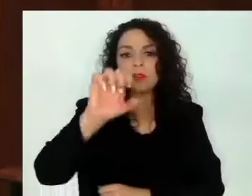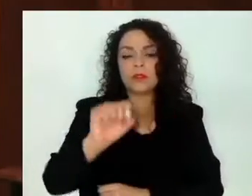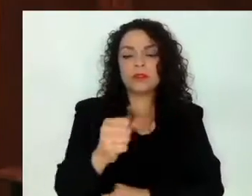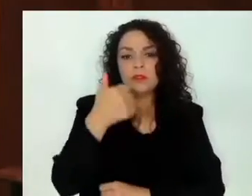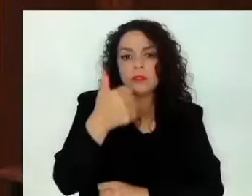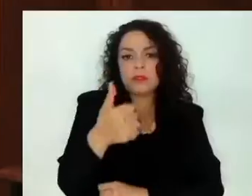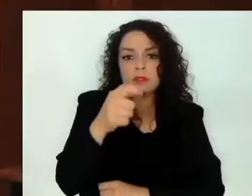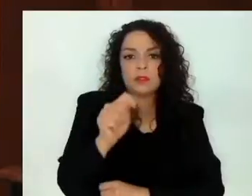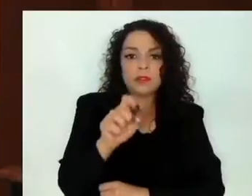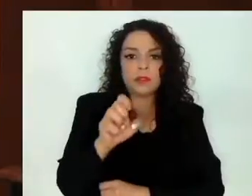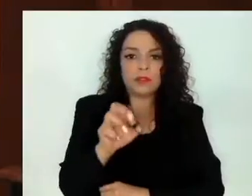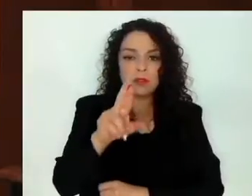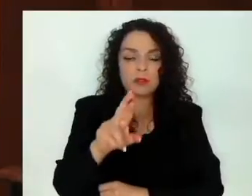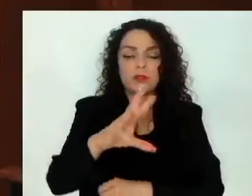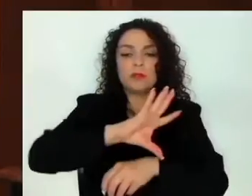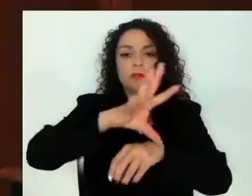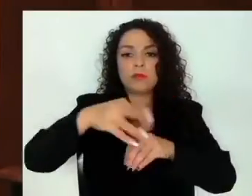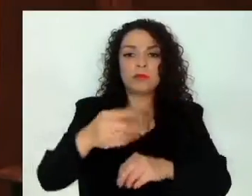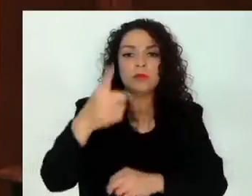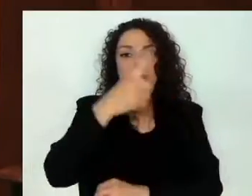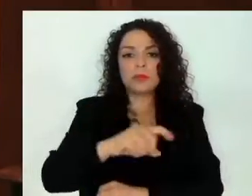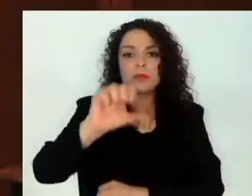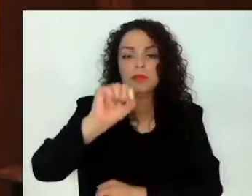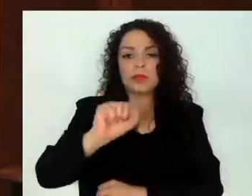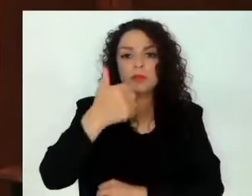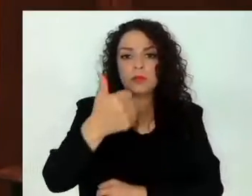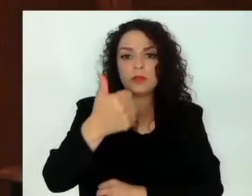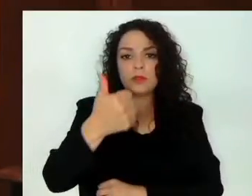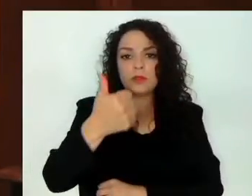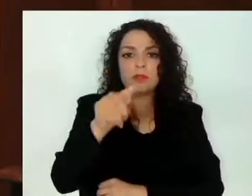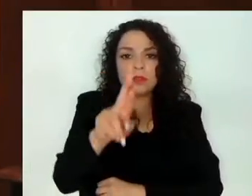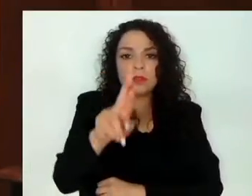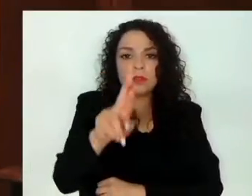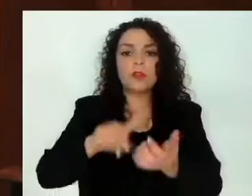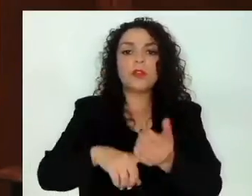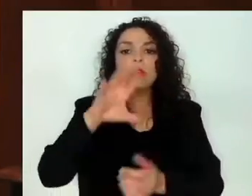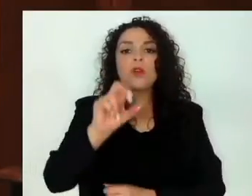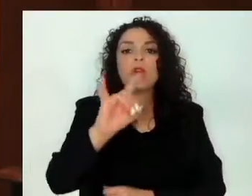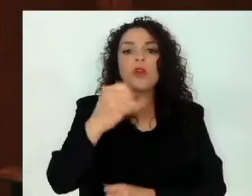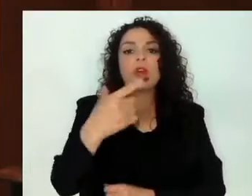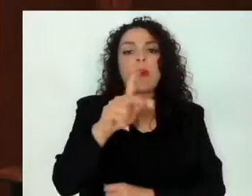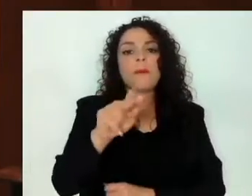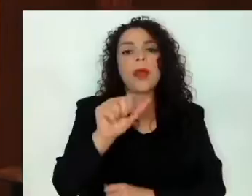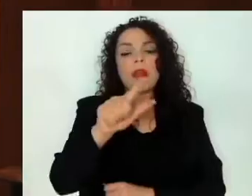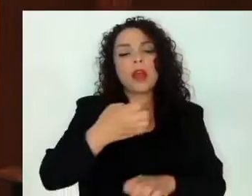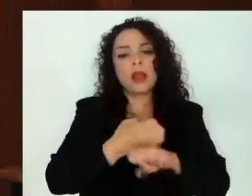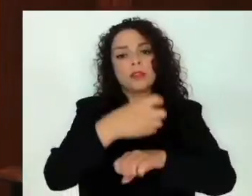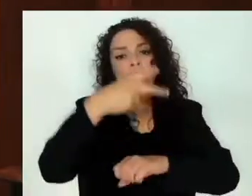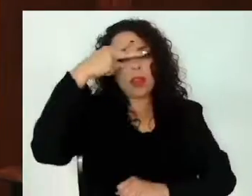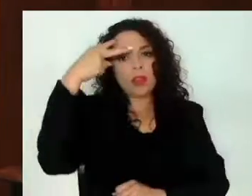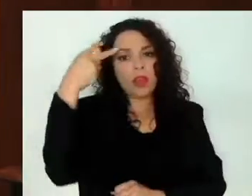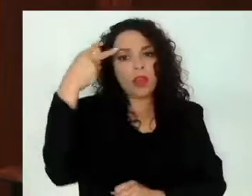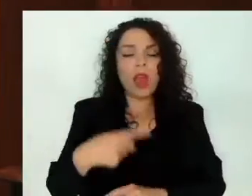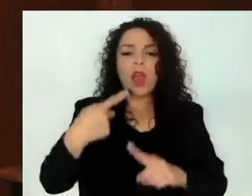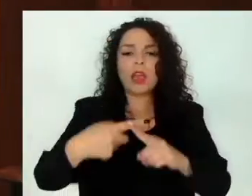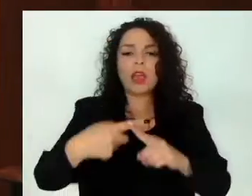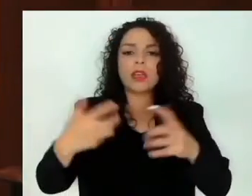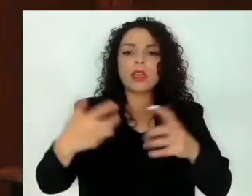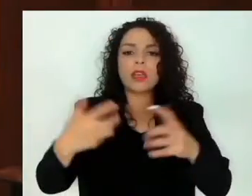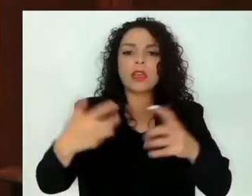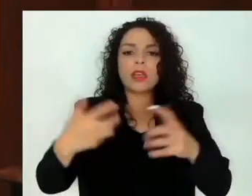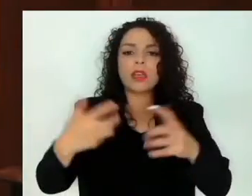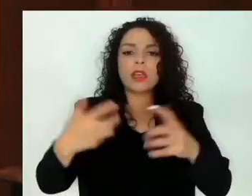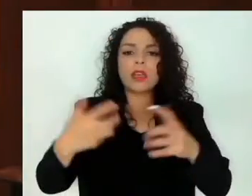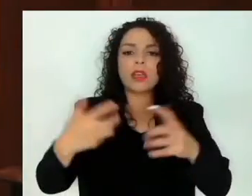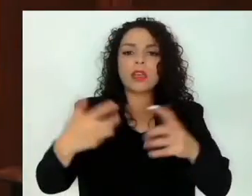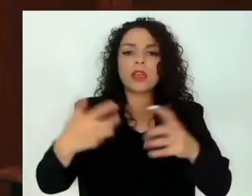adiciona el artículo 166 cuarter del Código Penal del Estado de México, presentada por la diputada Liliana Goyas Trejo,